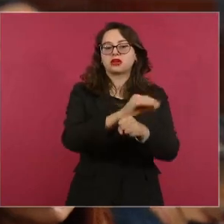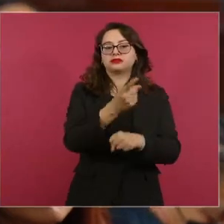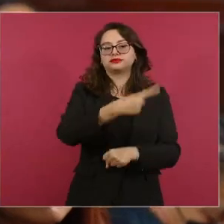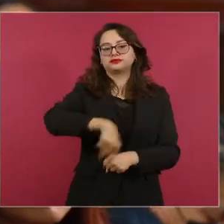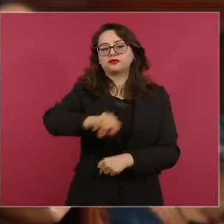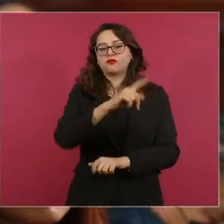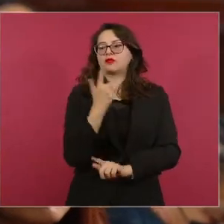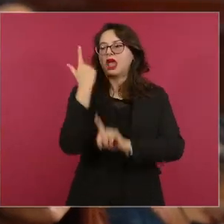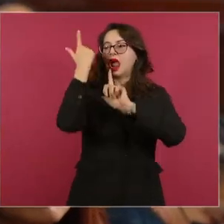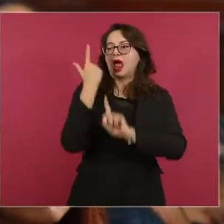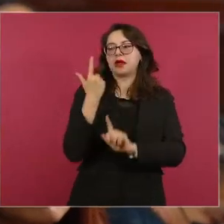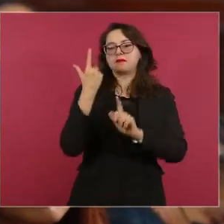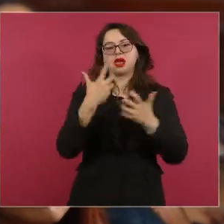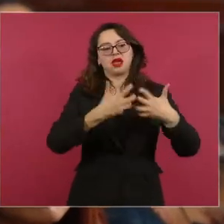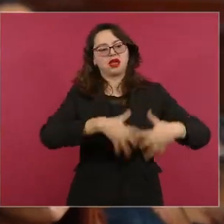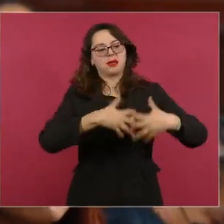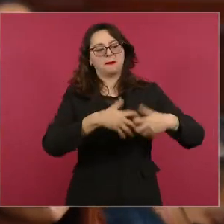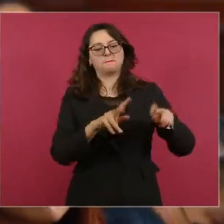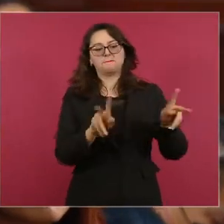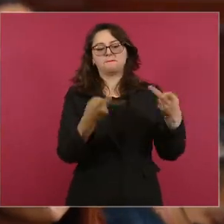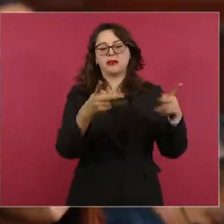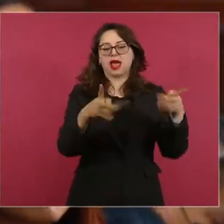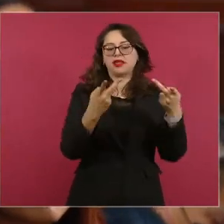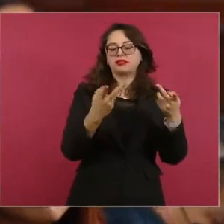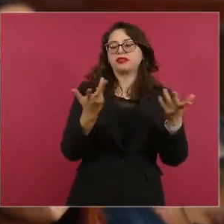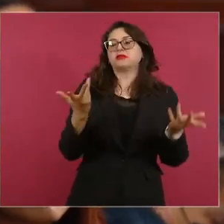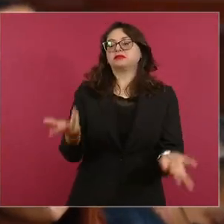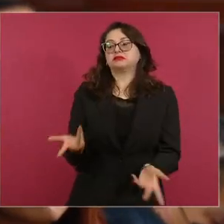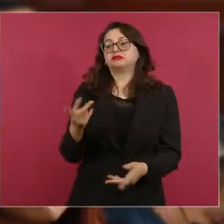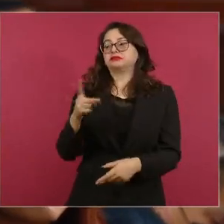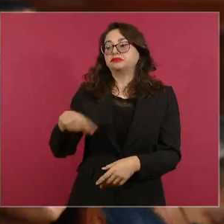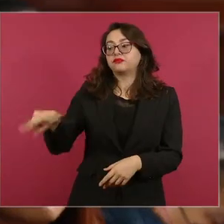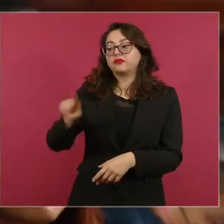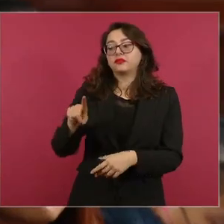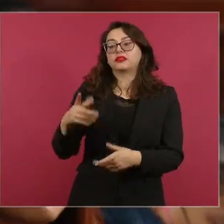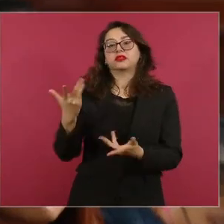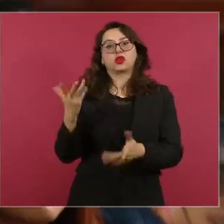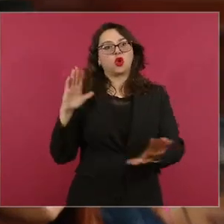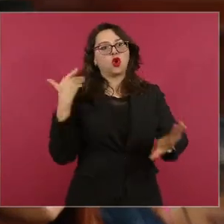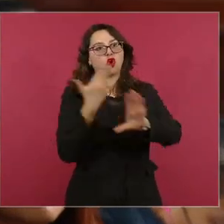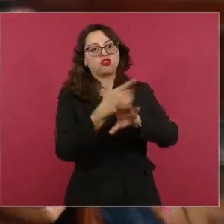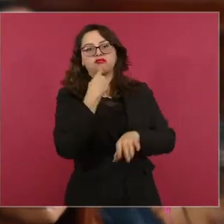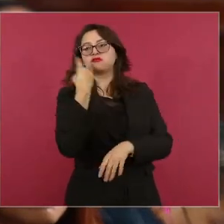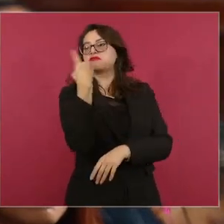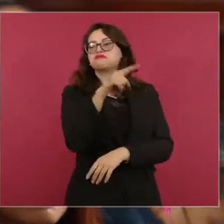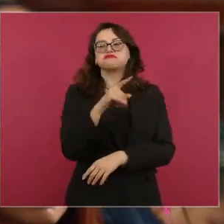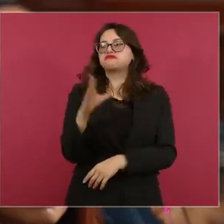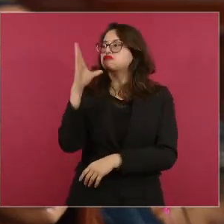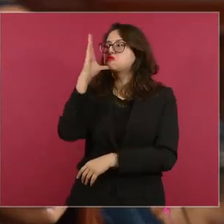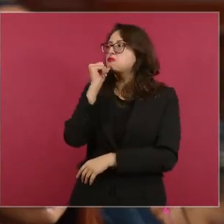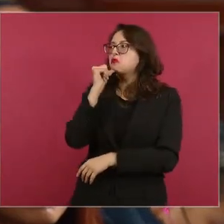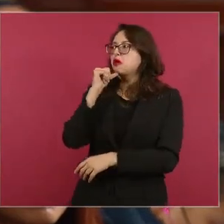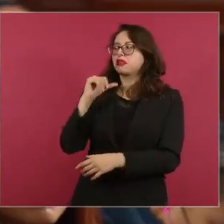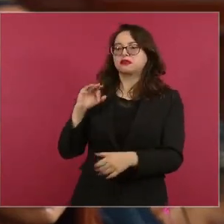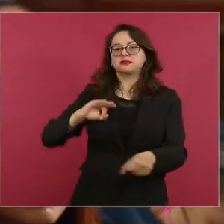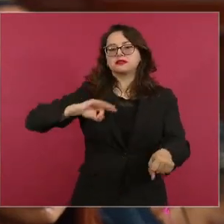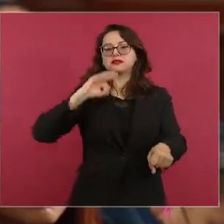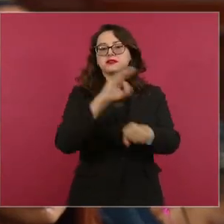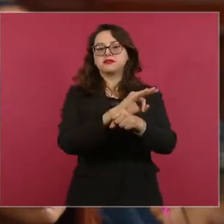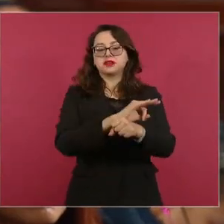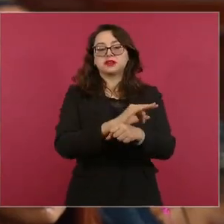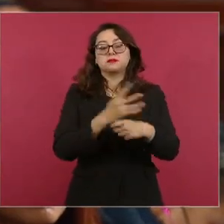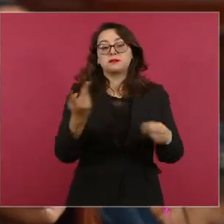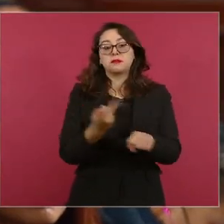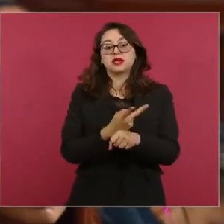los vendedores de armas contra litigios por daños causados por las armas. El senador Ken